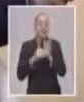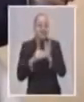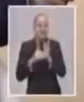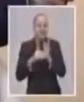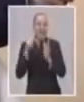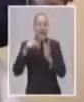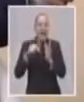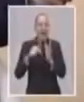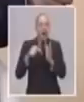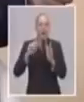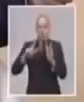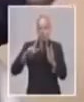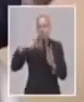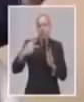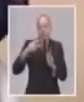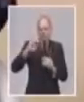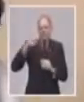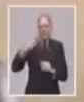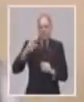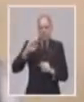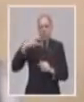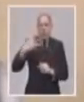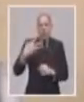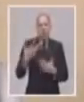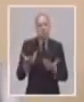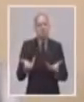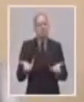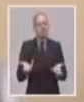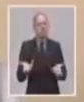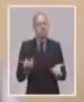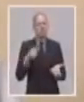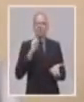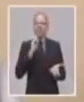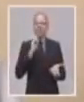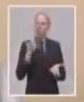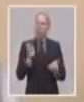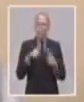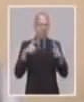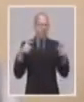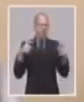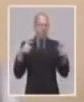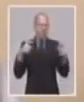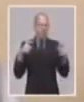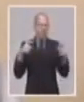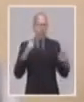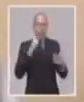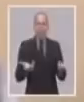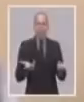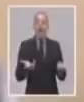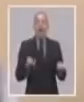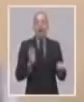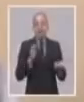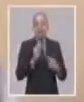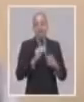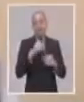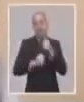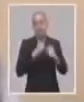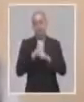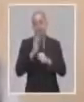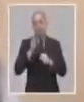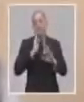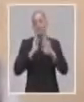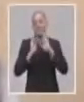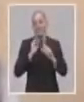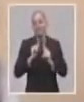de seguidores que tenía se multiplicaba por miles. Por lo tanto, aquí evidentemente hay un rejuego, porque esto es un algoritmo.